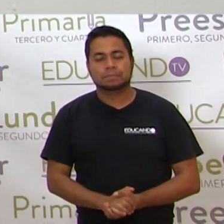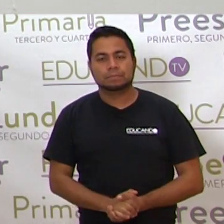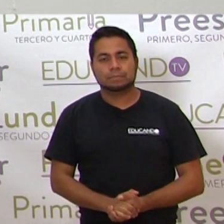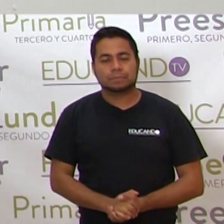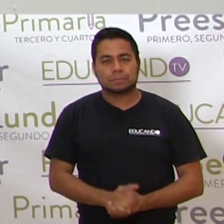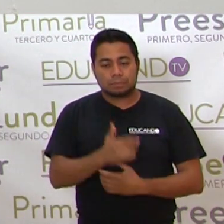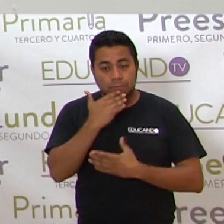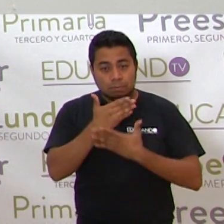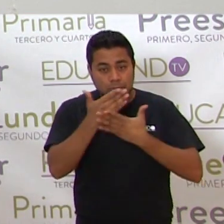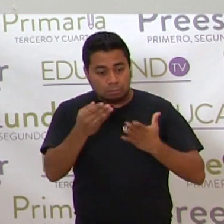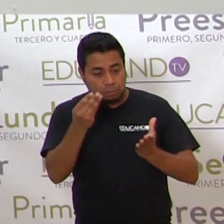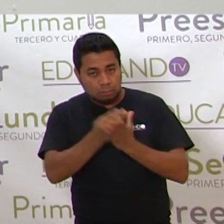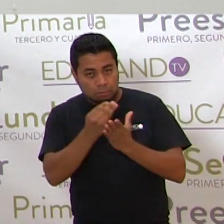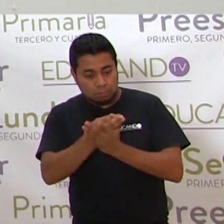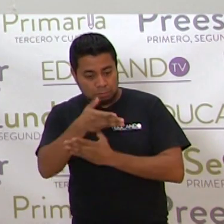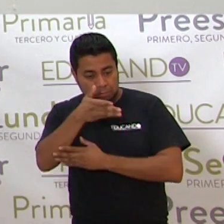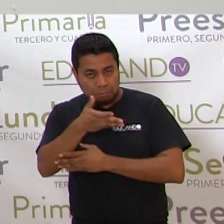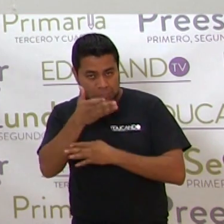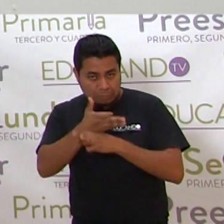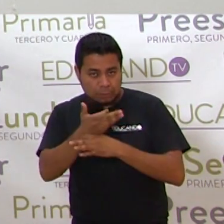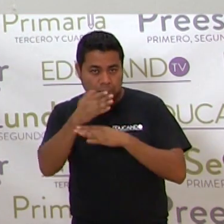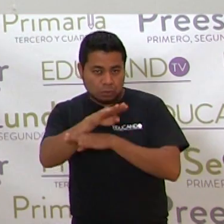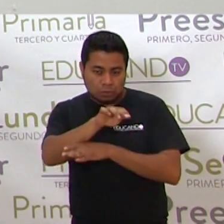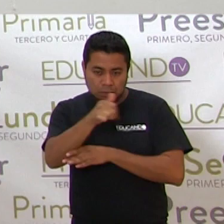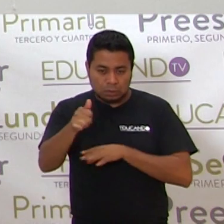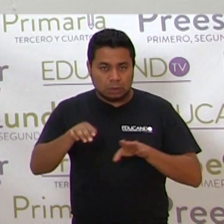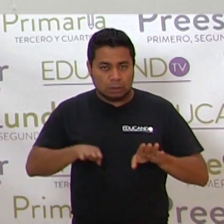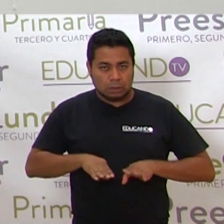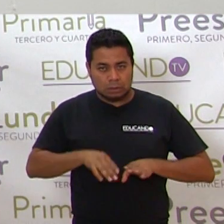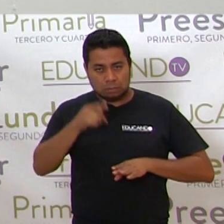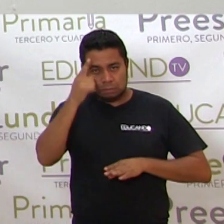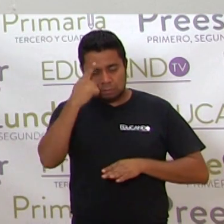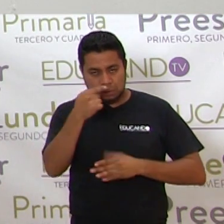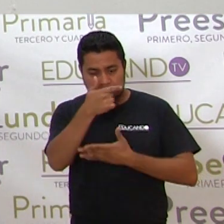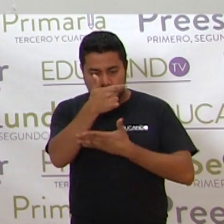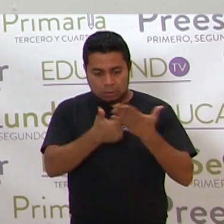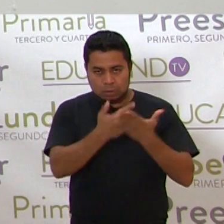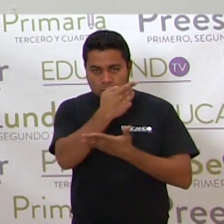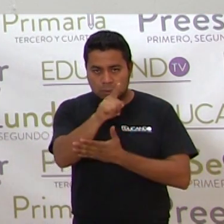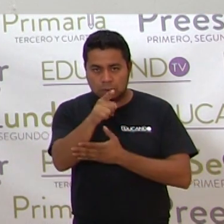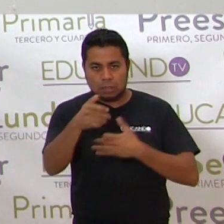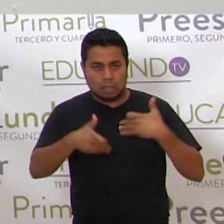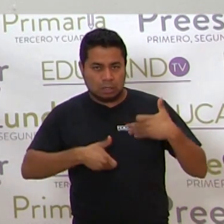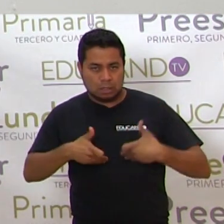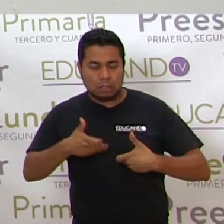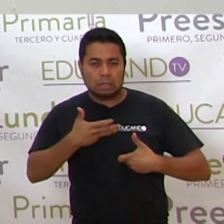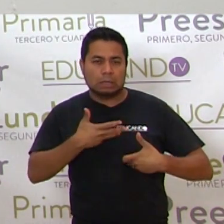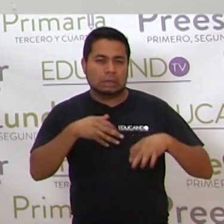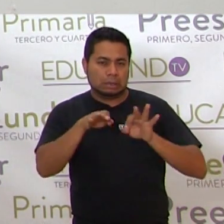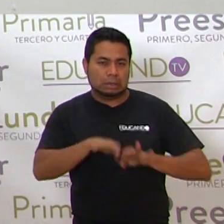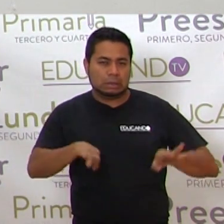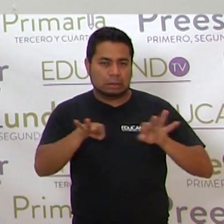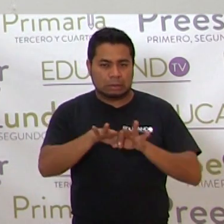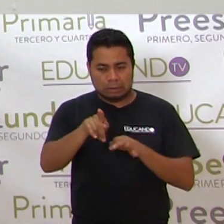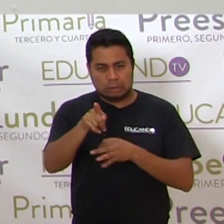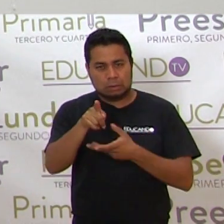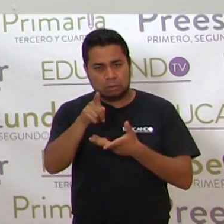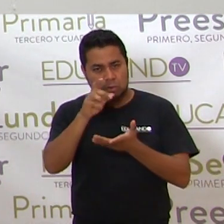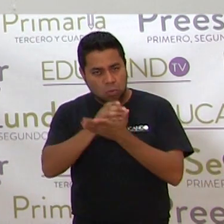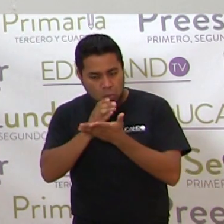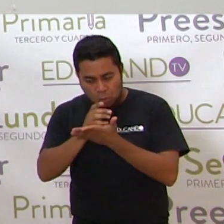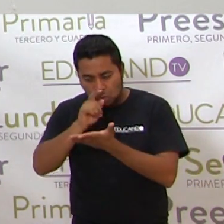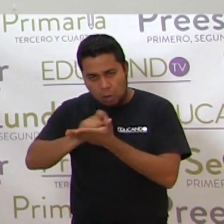sesión vamos a seguir hablando sobre otras características del guión de teatro. Es importante que tú puedas anotar en tu libreta y en